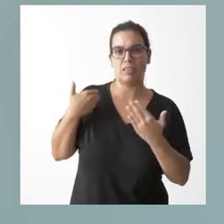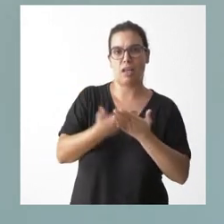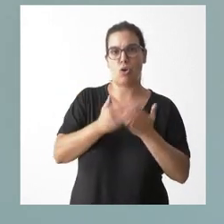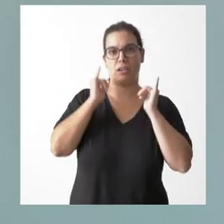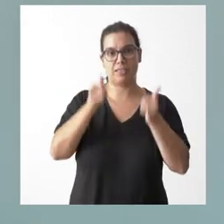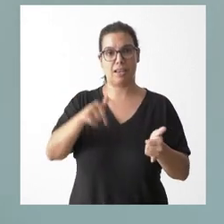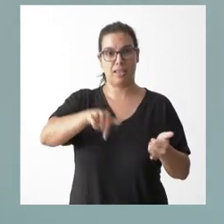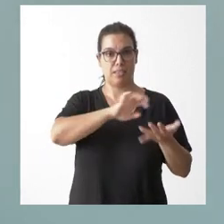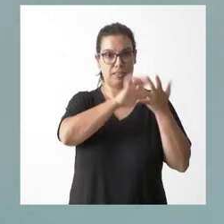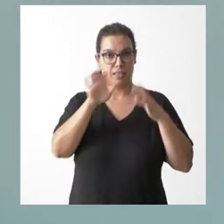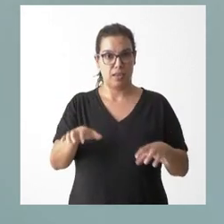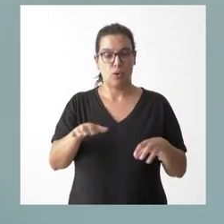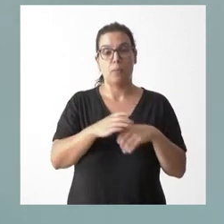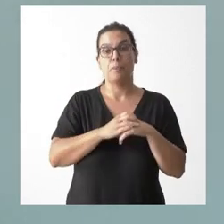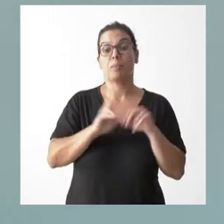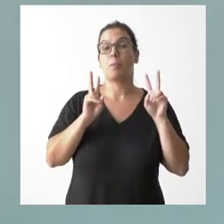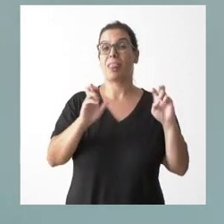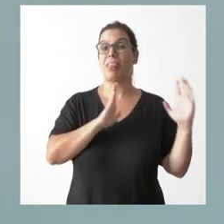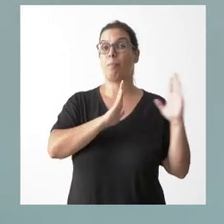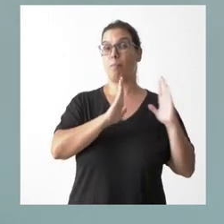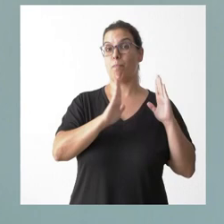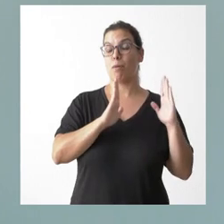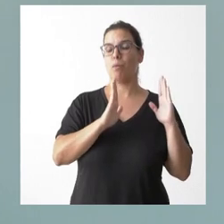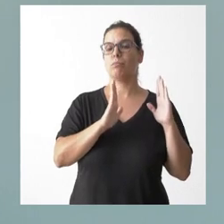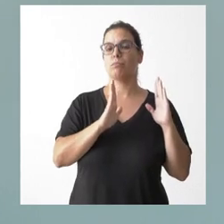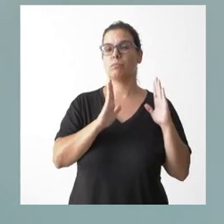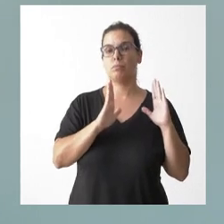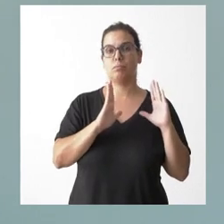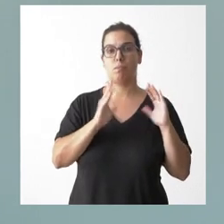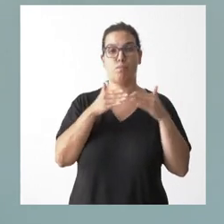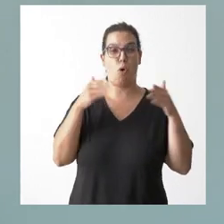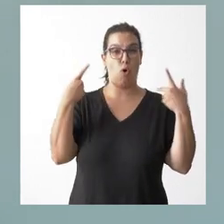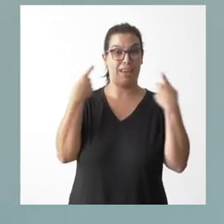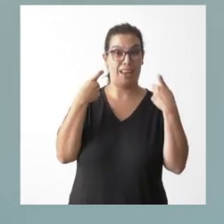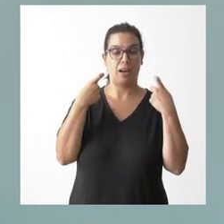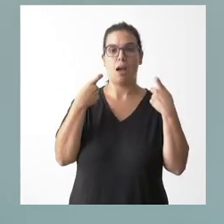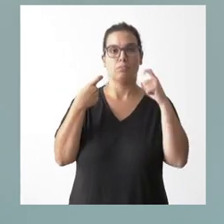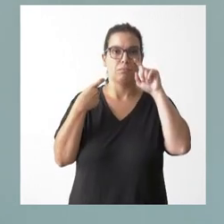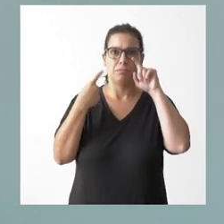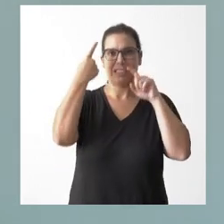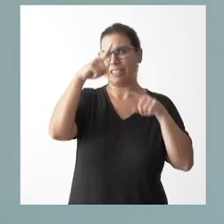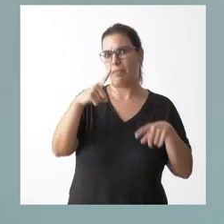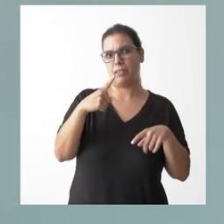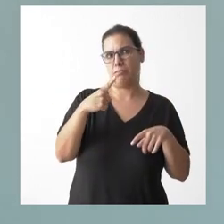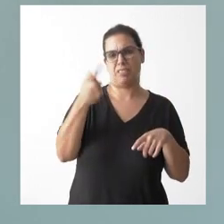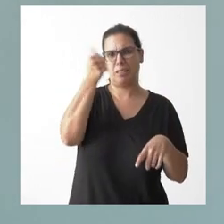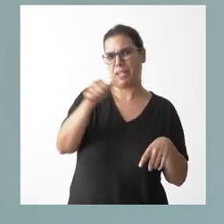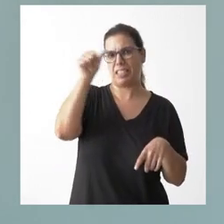León. En las primeras etapas de la guerra, recordarán ustedes que casi con carácter semanal íbamos dando